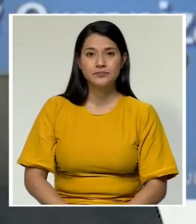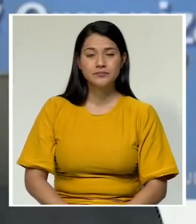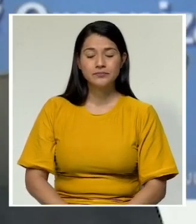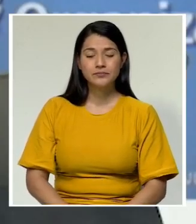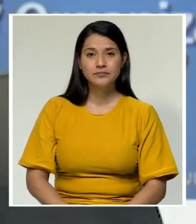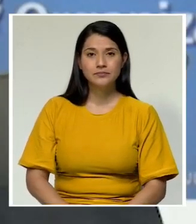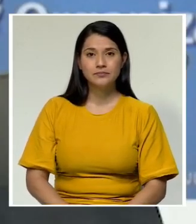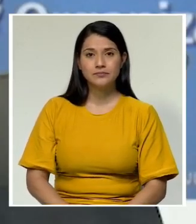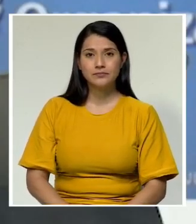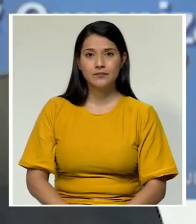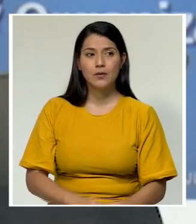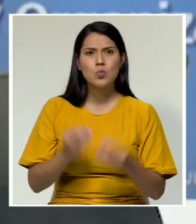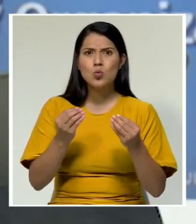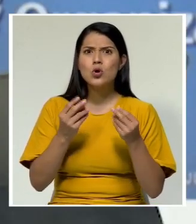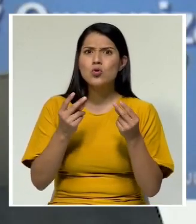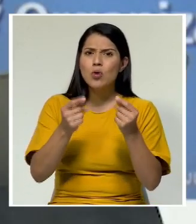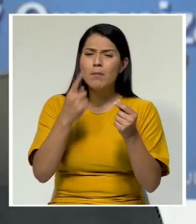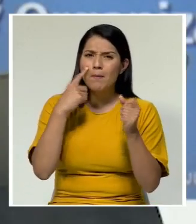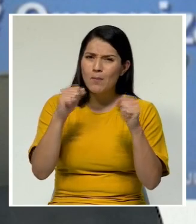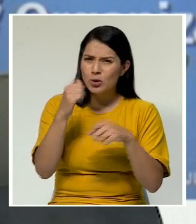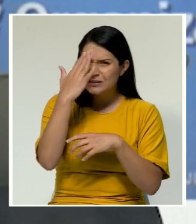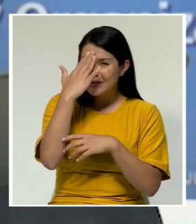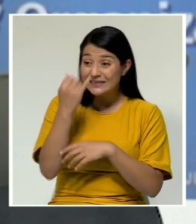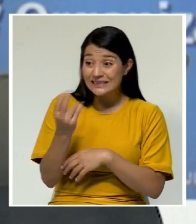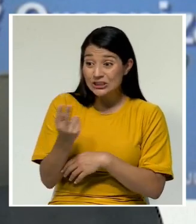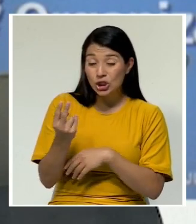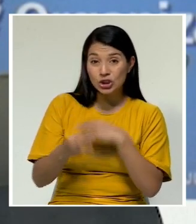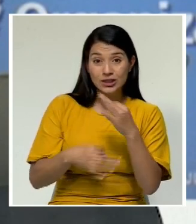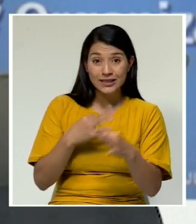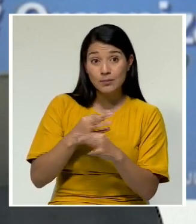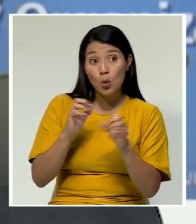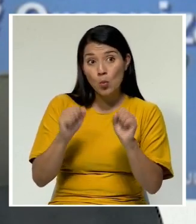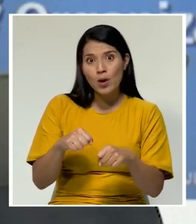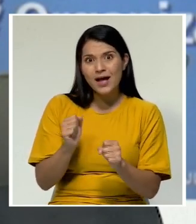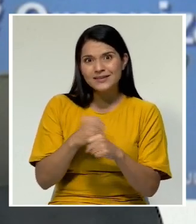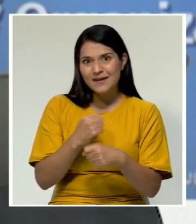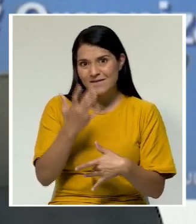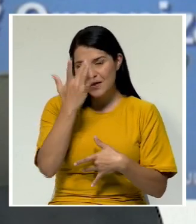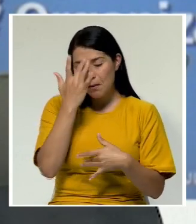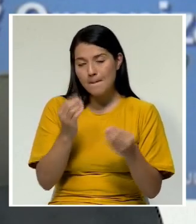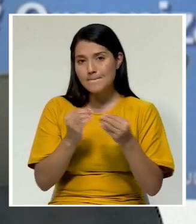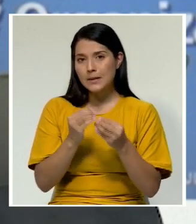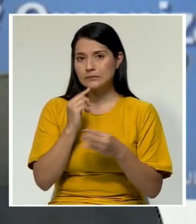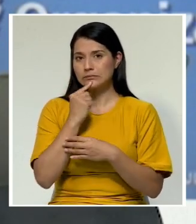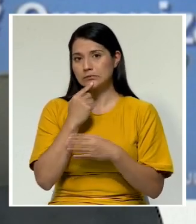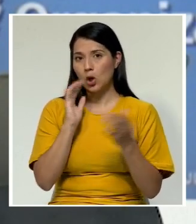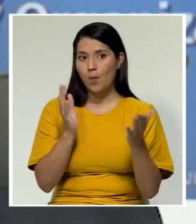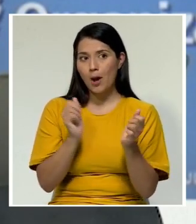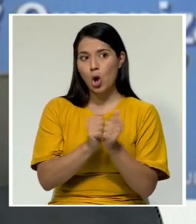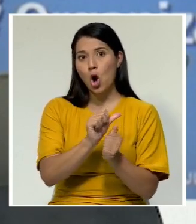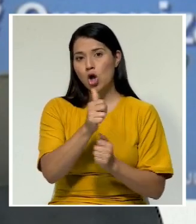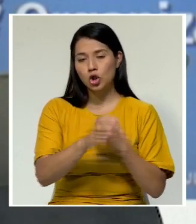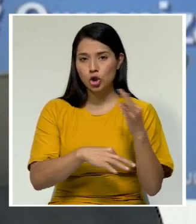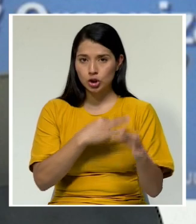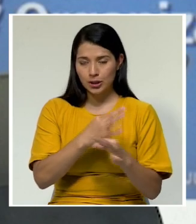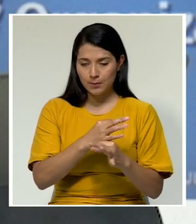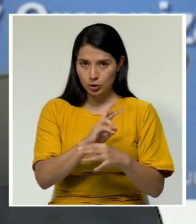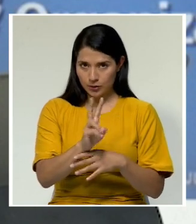las 3 de la tarde y sábados de 9 a 10, fortalecimiento de matemáticas. Solo por 13, Costa